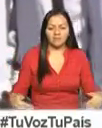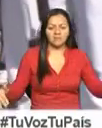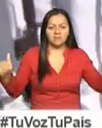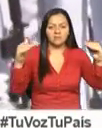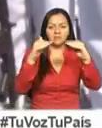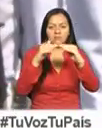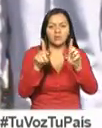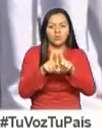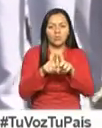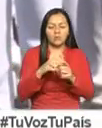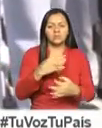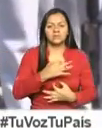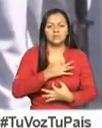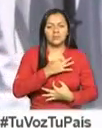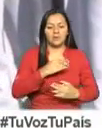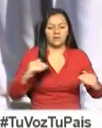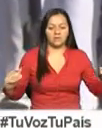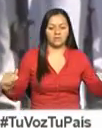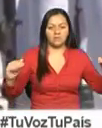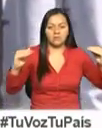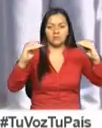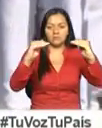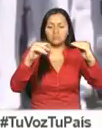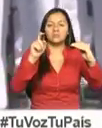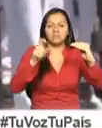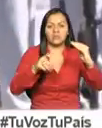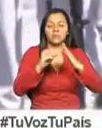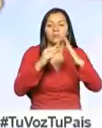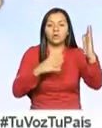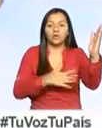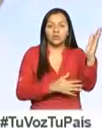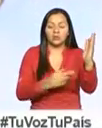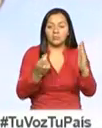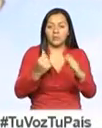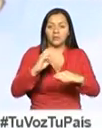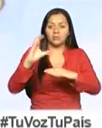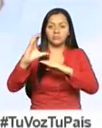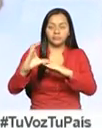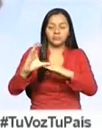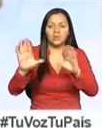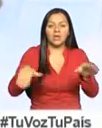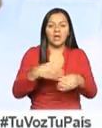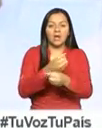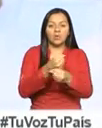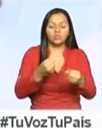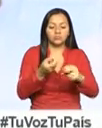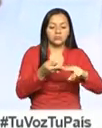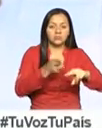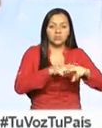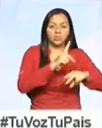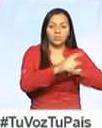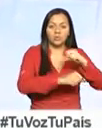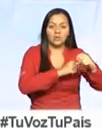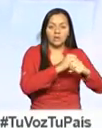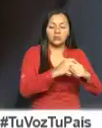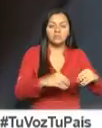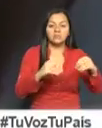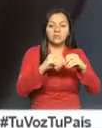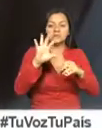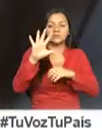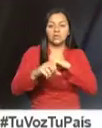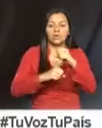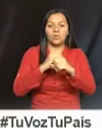del sector civil. Es por esto que el proyecto busca que los rubros se ajusten con la inflación y a los 60 últimos sueldos.